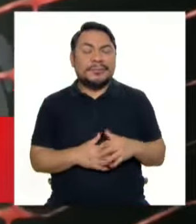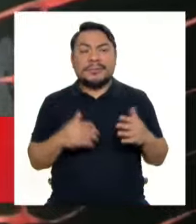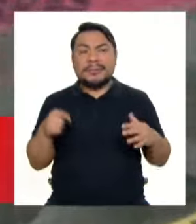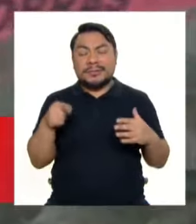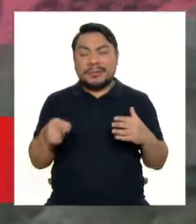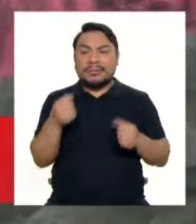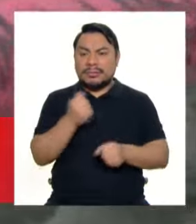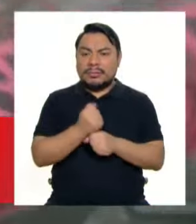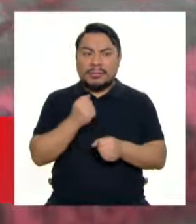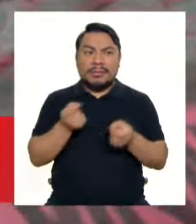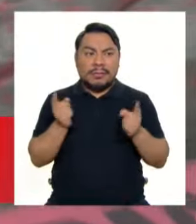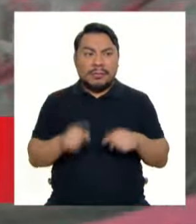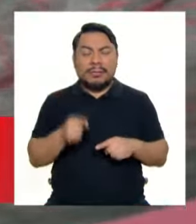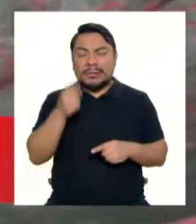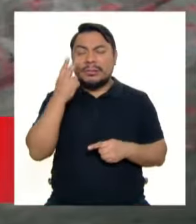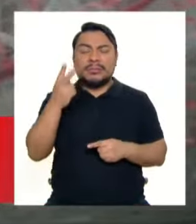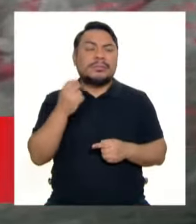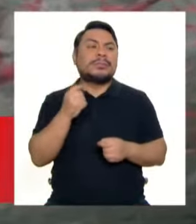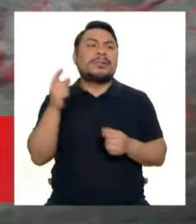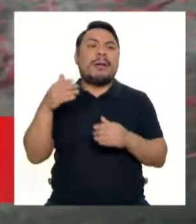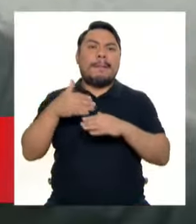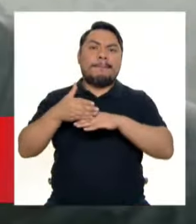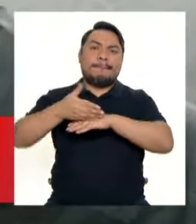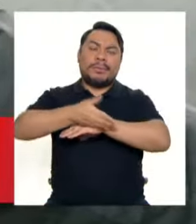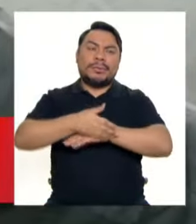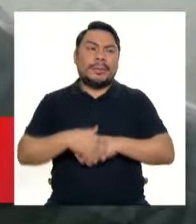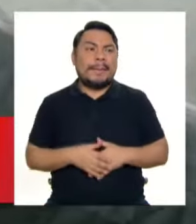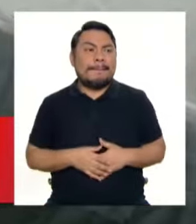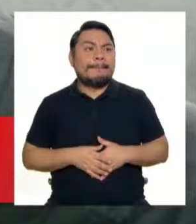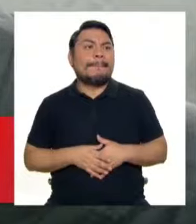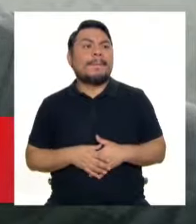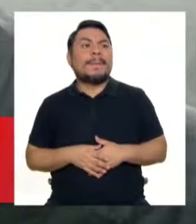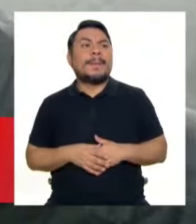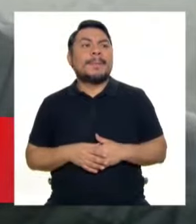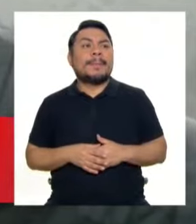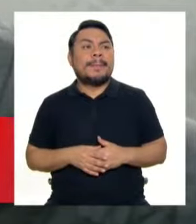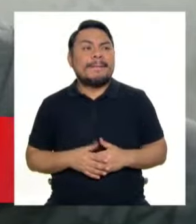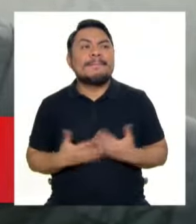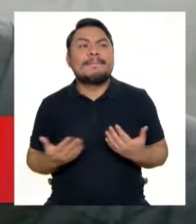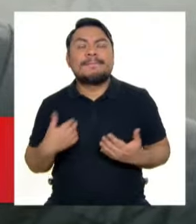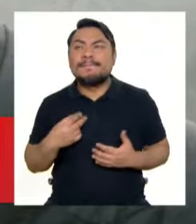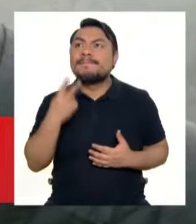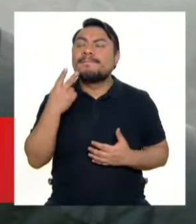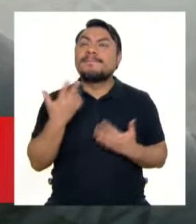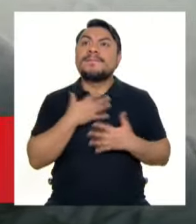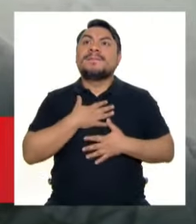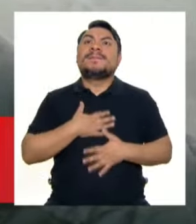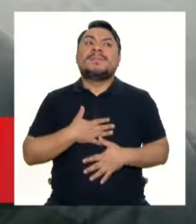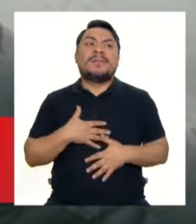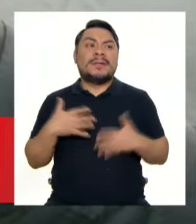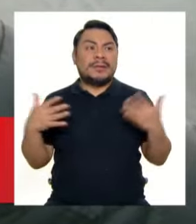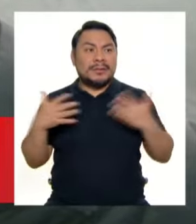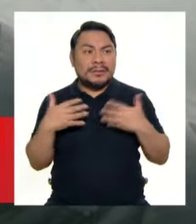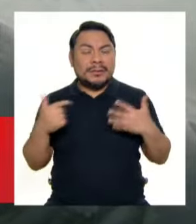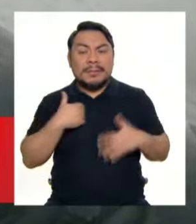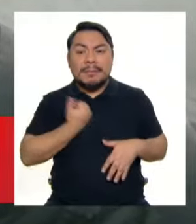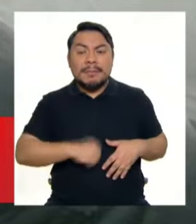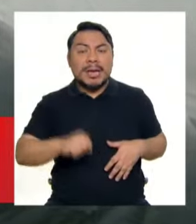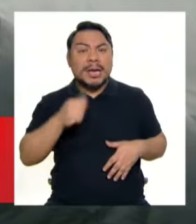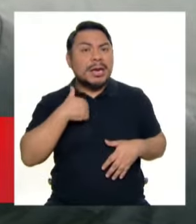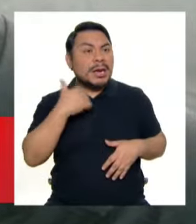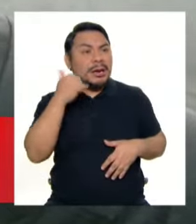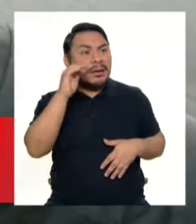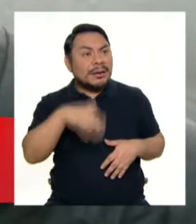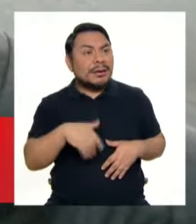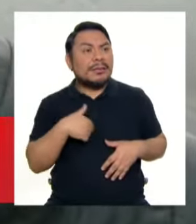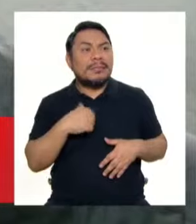estaba trabajando Cuando ocurrió el incidente Ay Sí señorita el foto me mandaron no sé hace ratito Llamar a mis hijos no